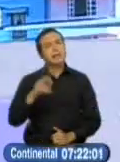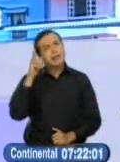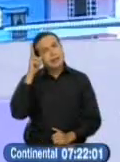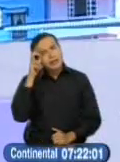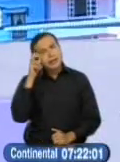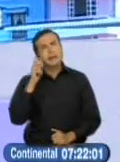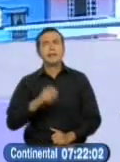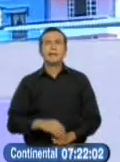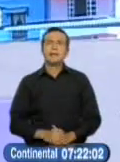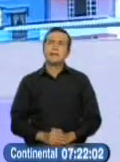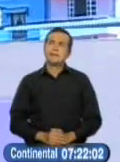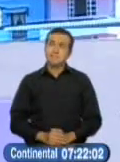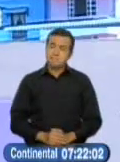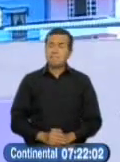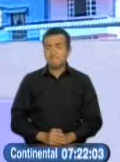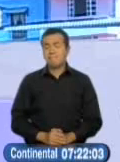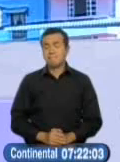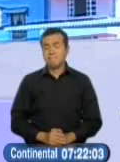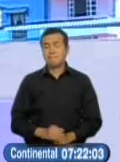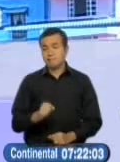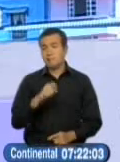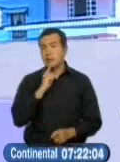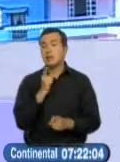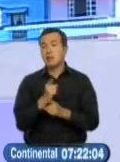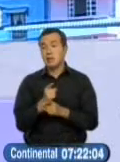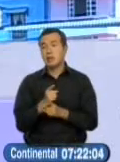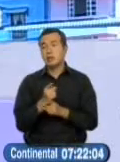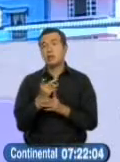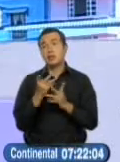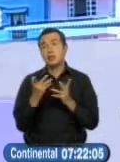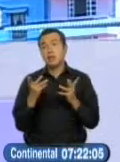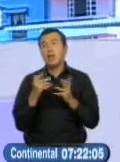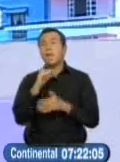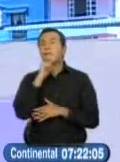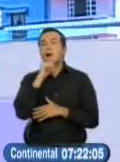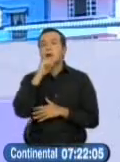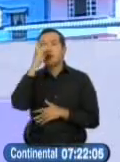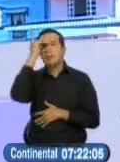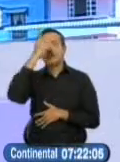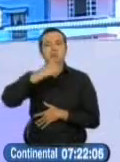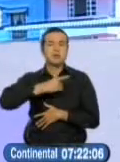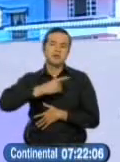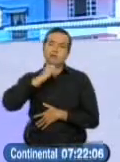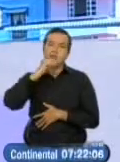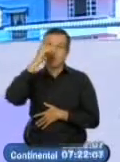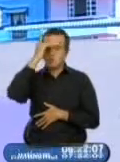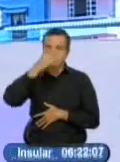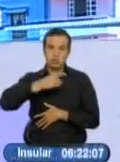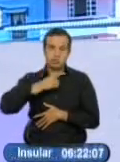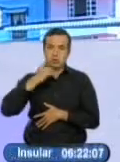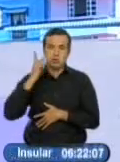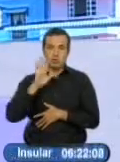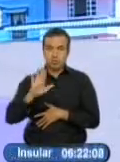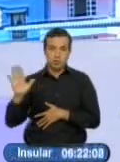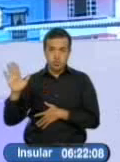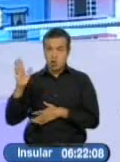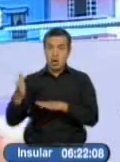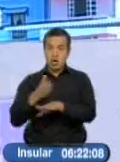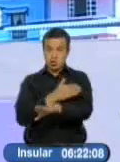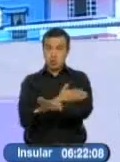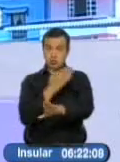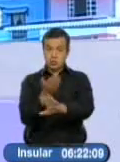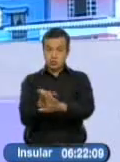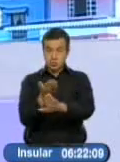ahí, sí, pero también pasa por la falta de decisiones. Porque el sector fue muy claro a la hora de